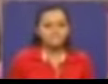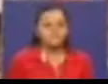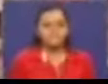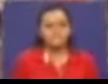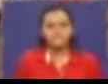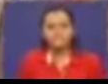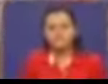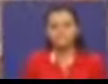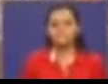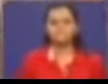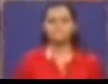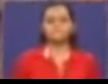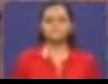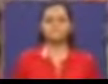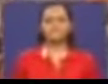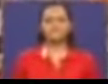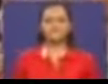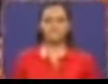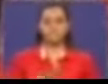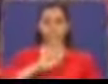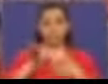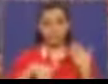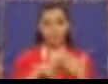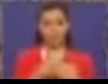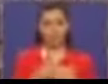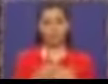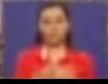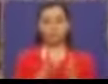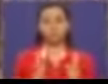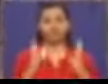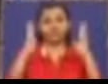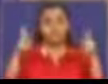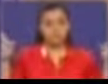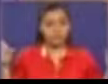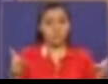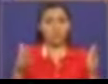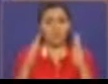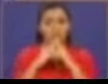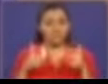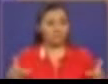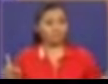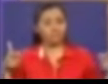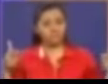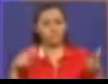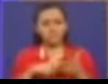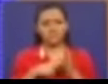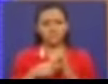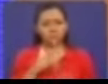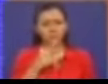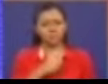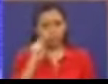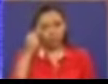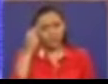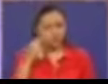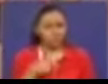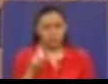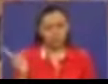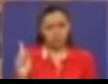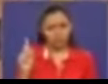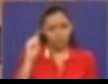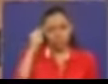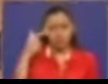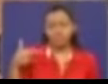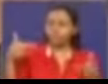Y todo el supuesto búnker era el búnker de los Isaías en Umbisí, mansión con una opulencia